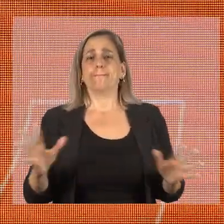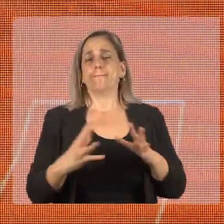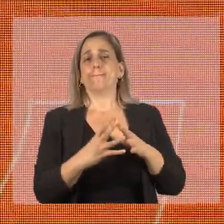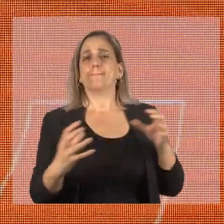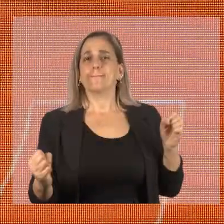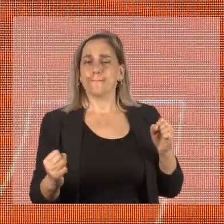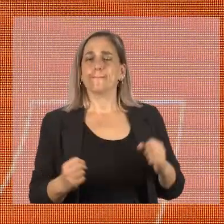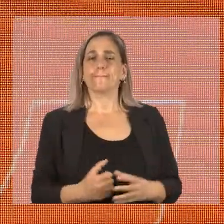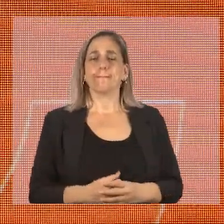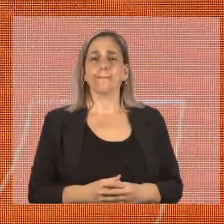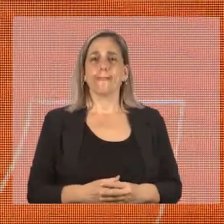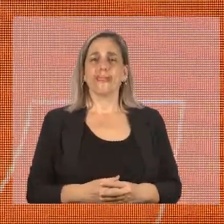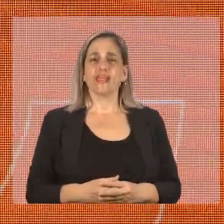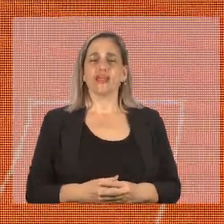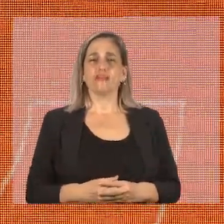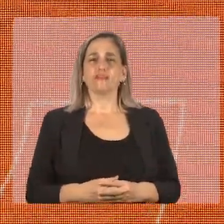entender,